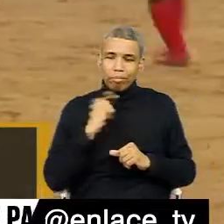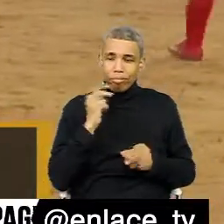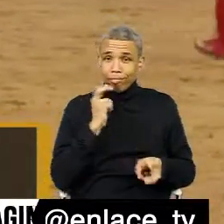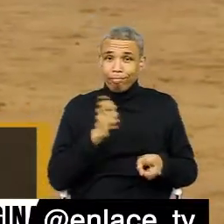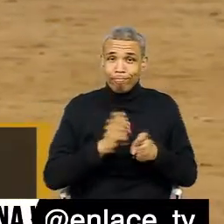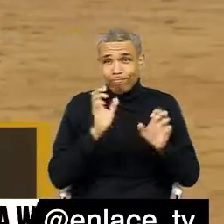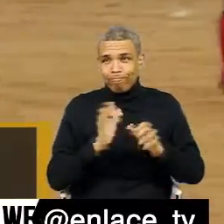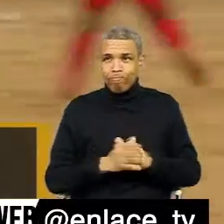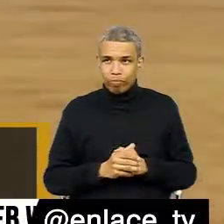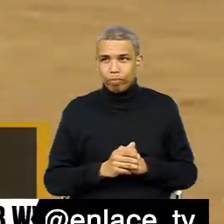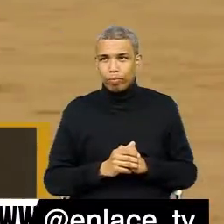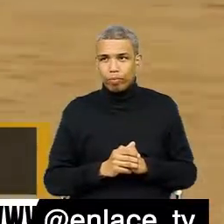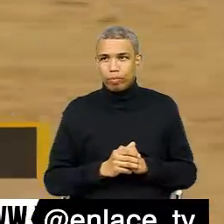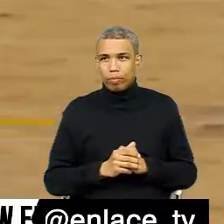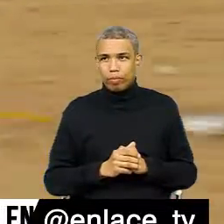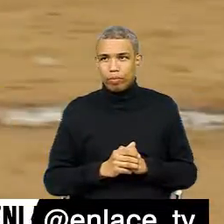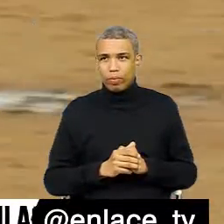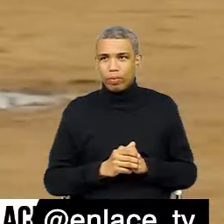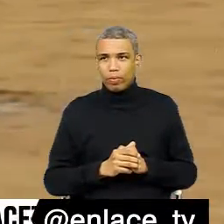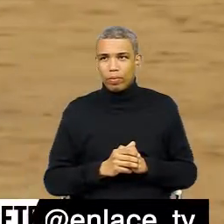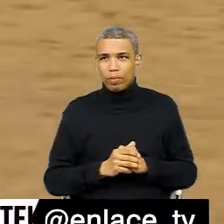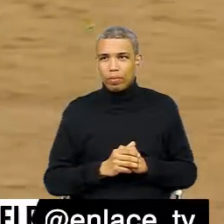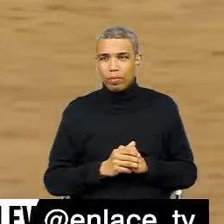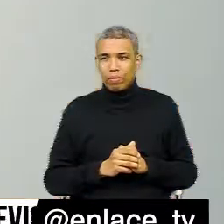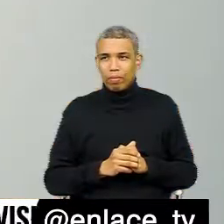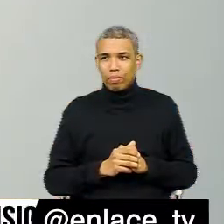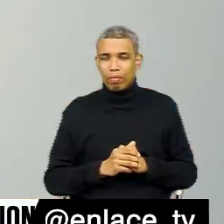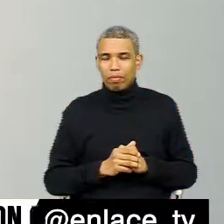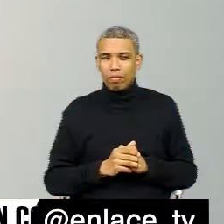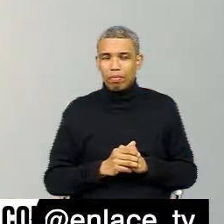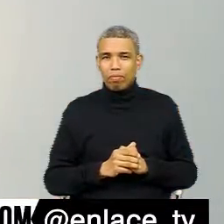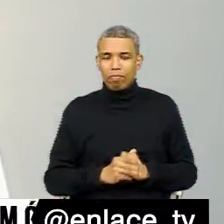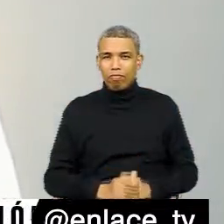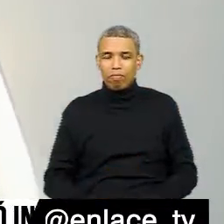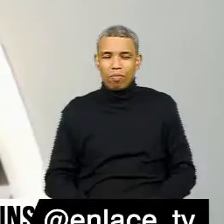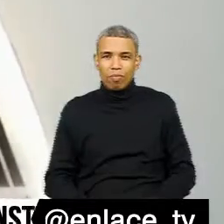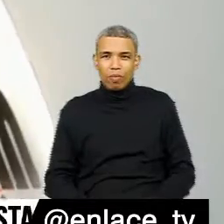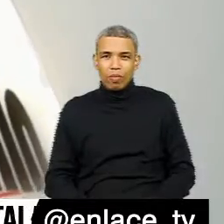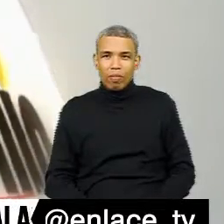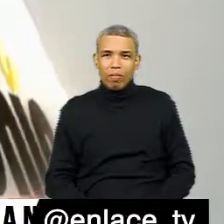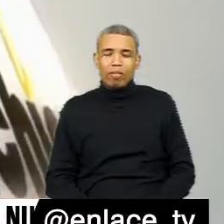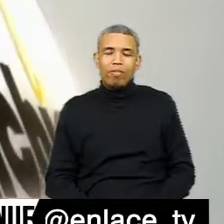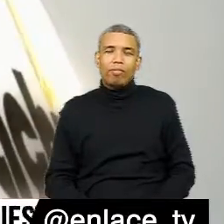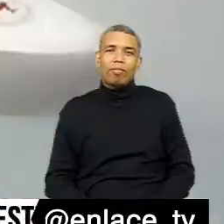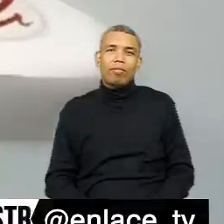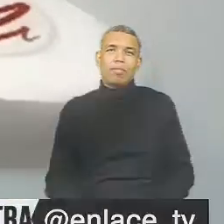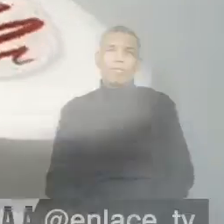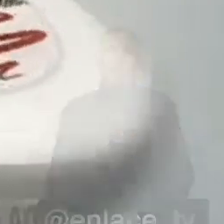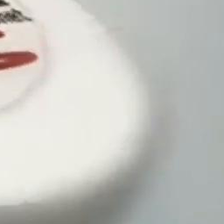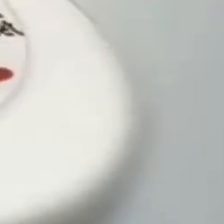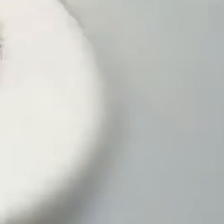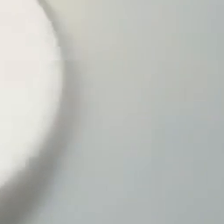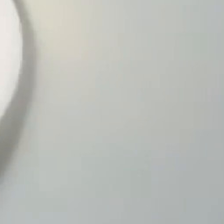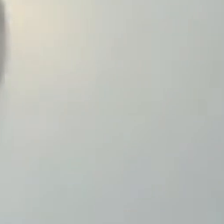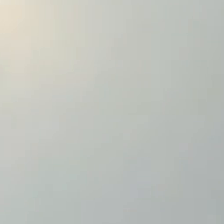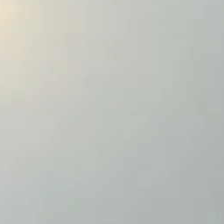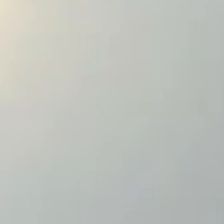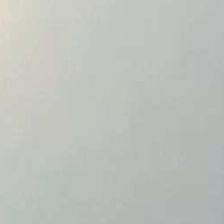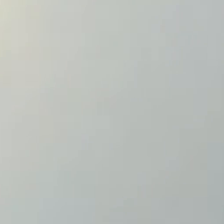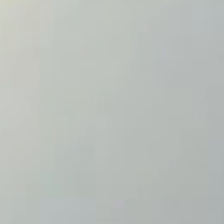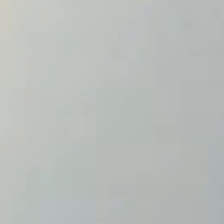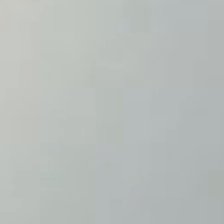Este compromiso deportivo hace parte de los torneos municipales. Hasta aquí los deportes, con el patrocinio de Restaurante El